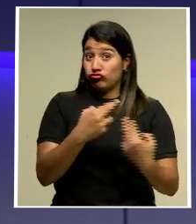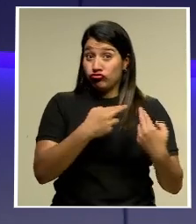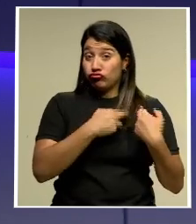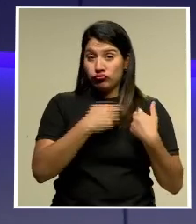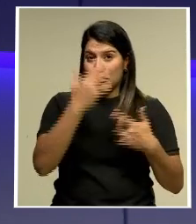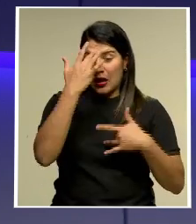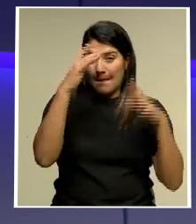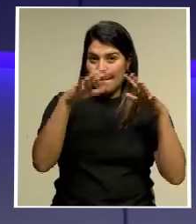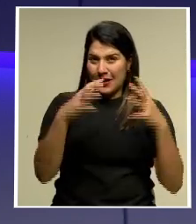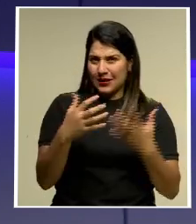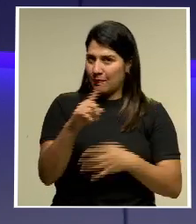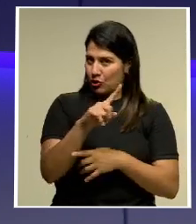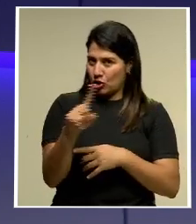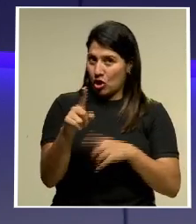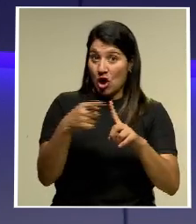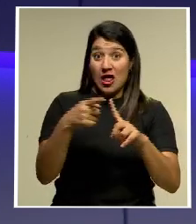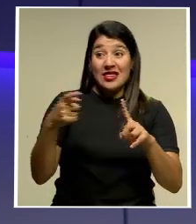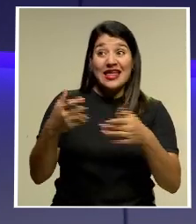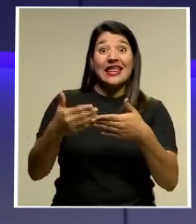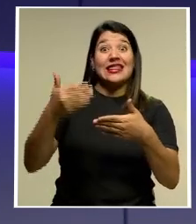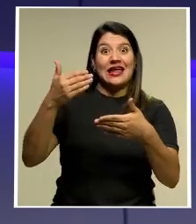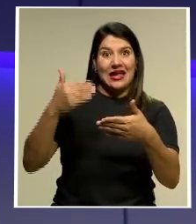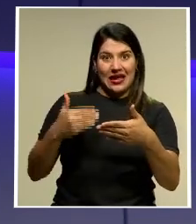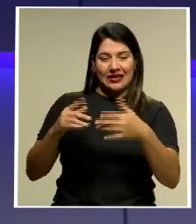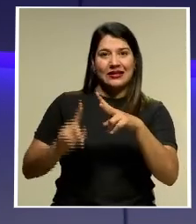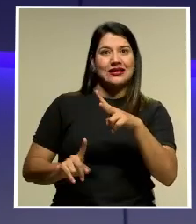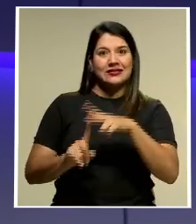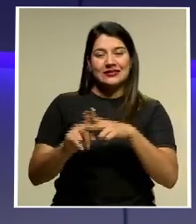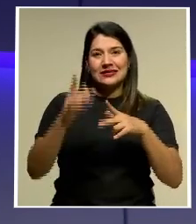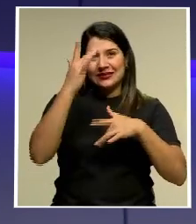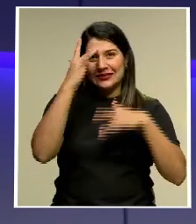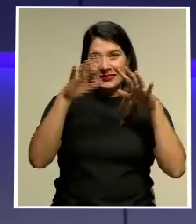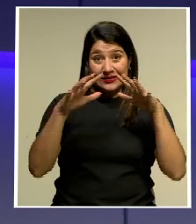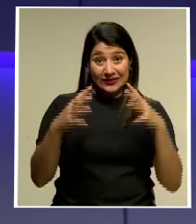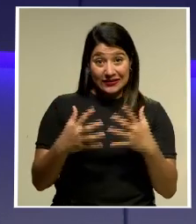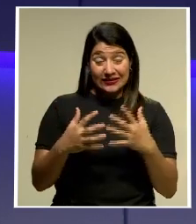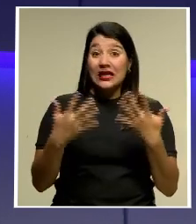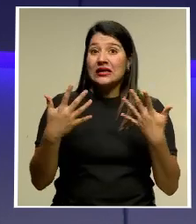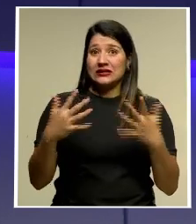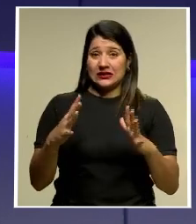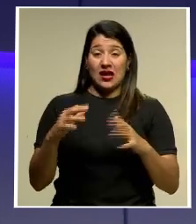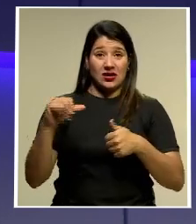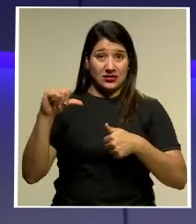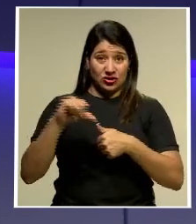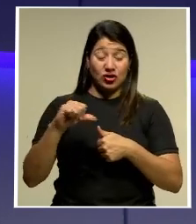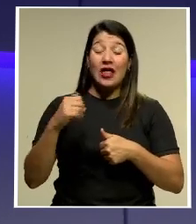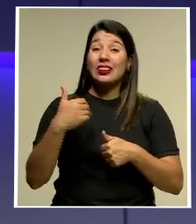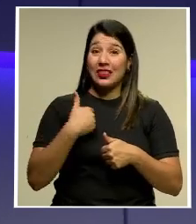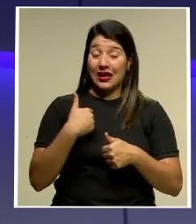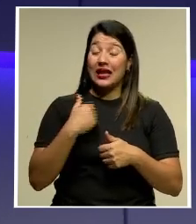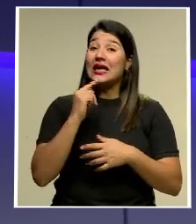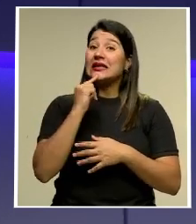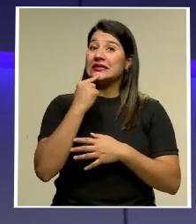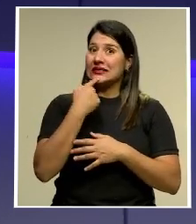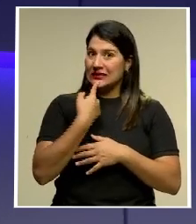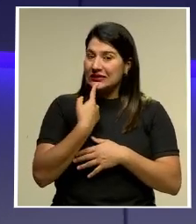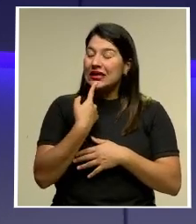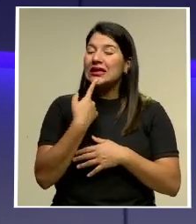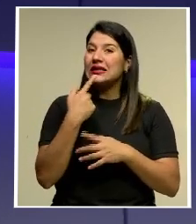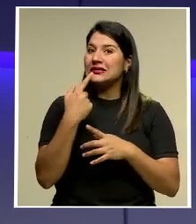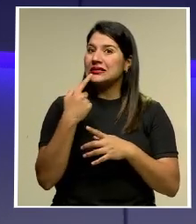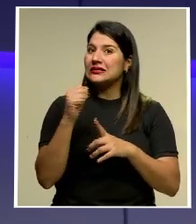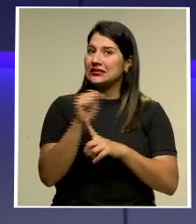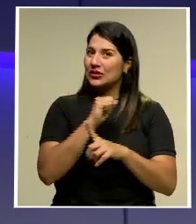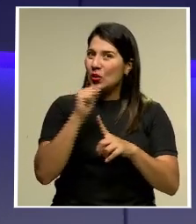sino que desde antes de que llegara el coronavirus, ya la región atravesaba serios desafíos